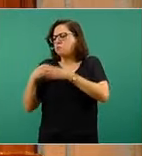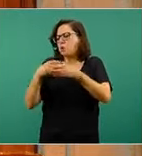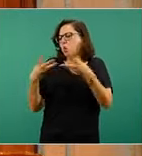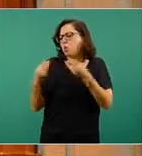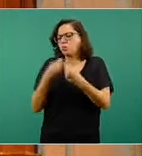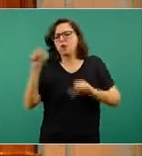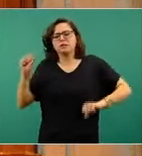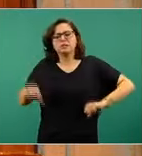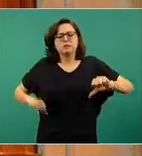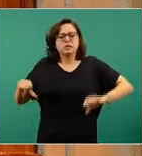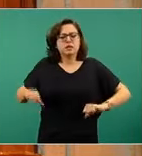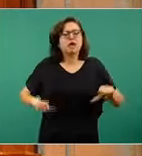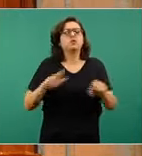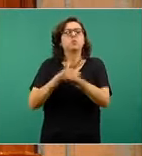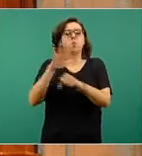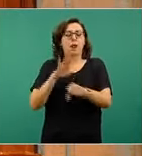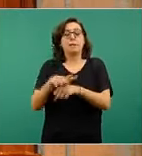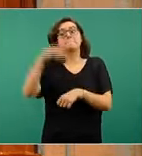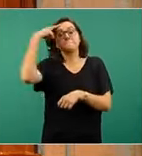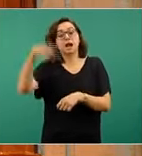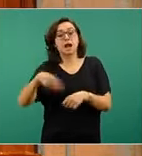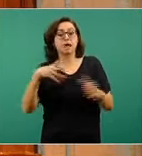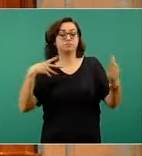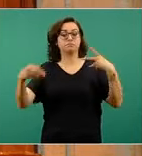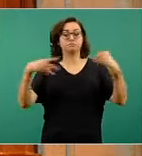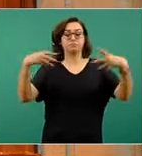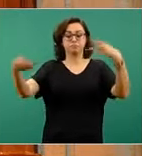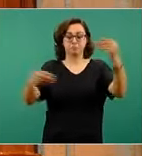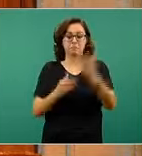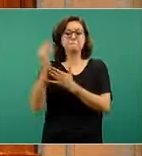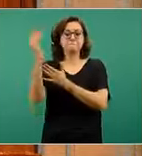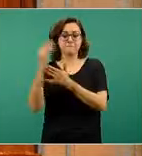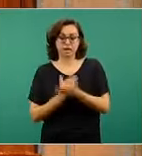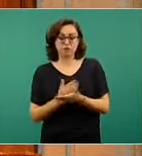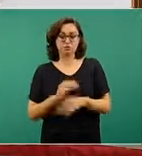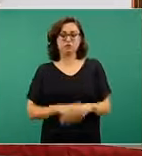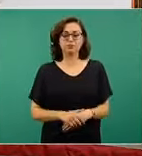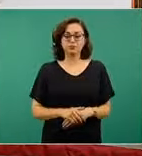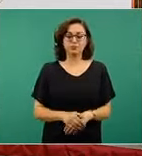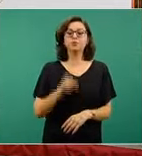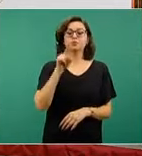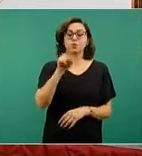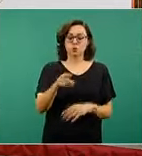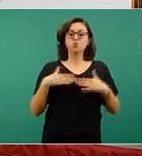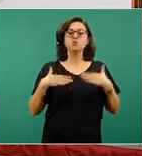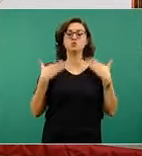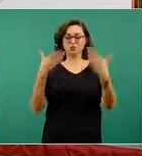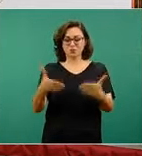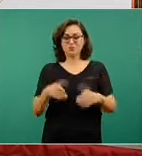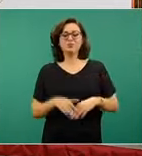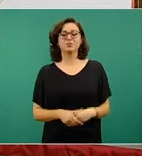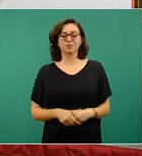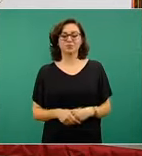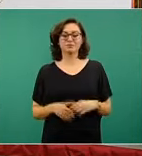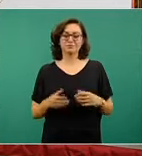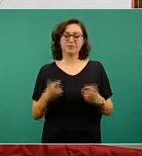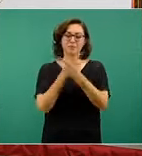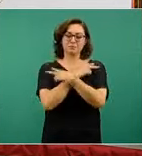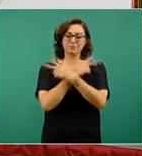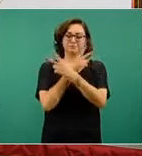conjunta a continuar disminuyendo la carga epidémica. Entonces, contamos contigo para tener unas vacaciones